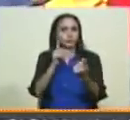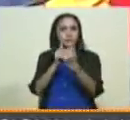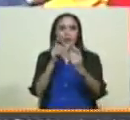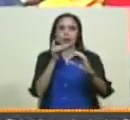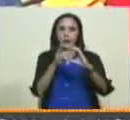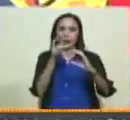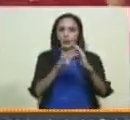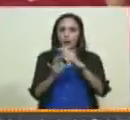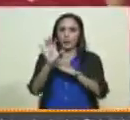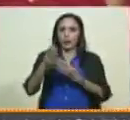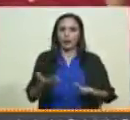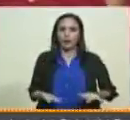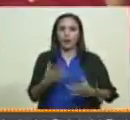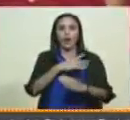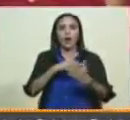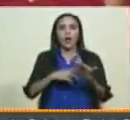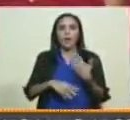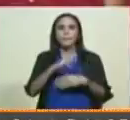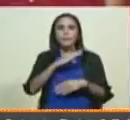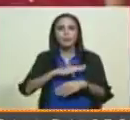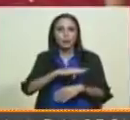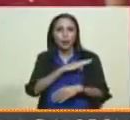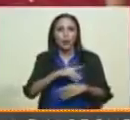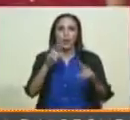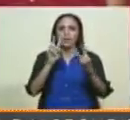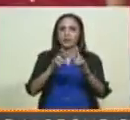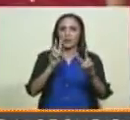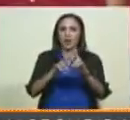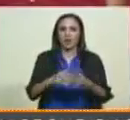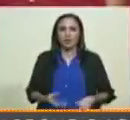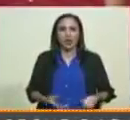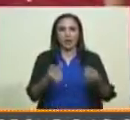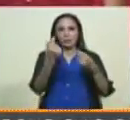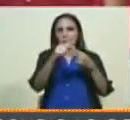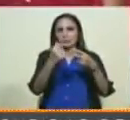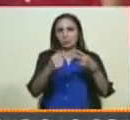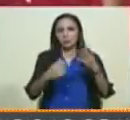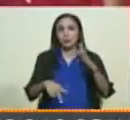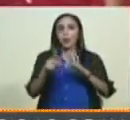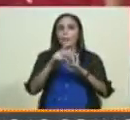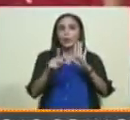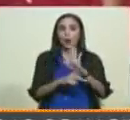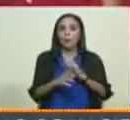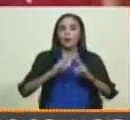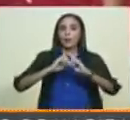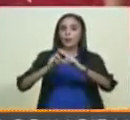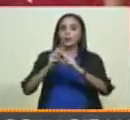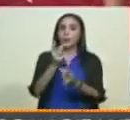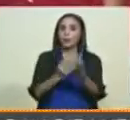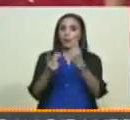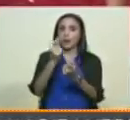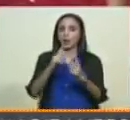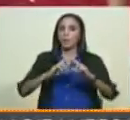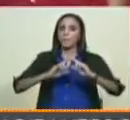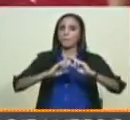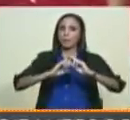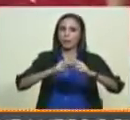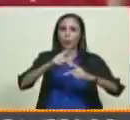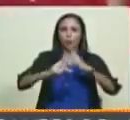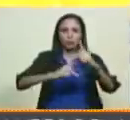patria, de la gran misión Vivienda Venezuela, de los programas de crédito para la producción.